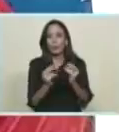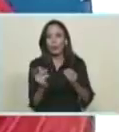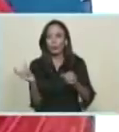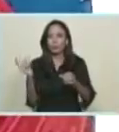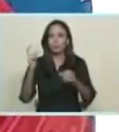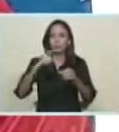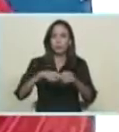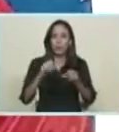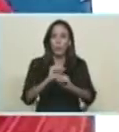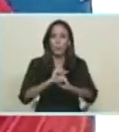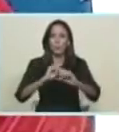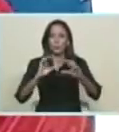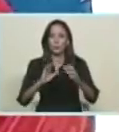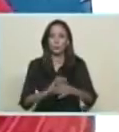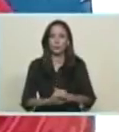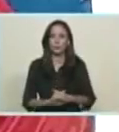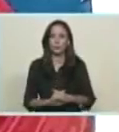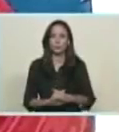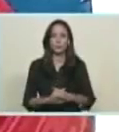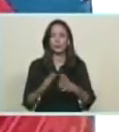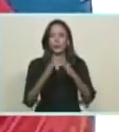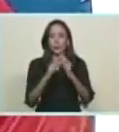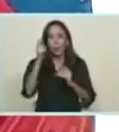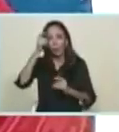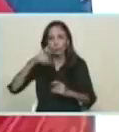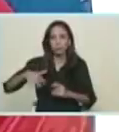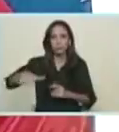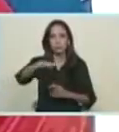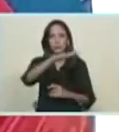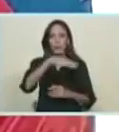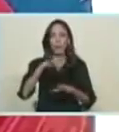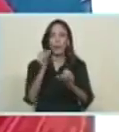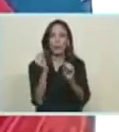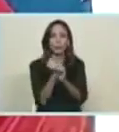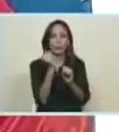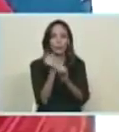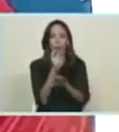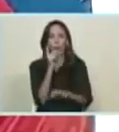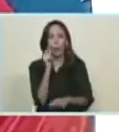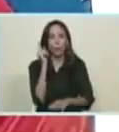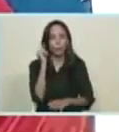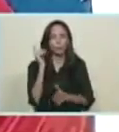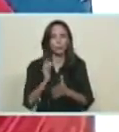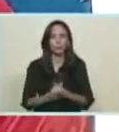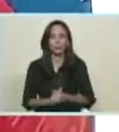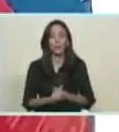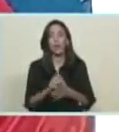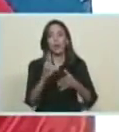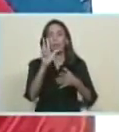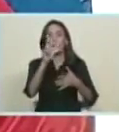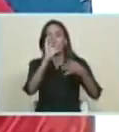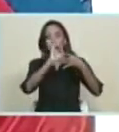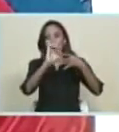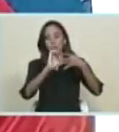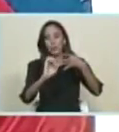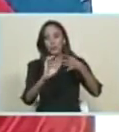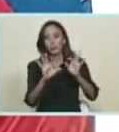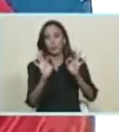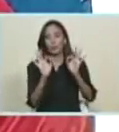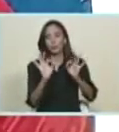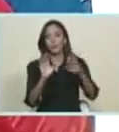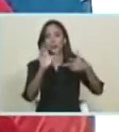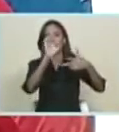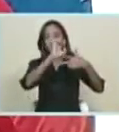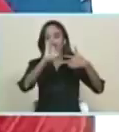la explotación de la población y de los trabajadores en lo social. Son tres elementos claves que se